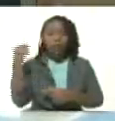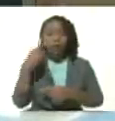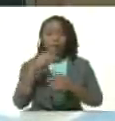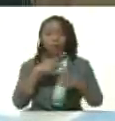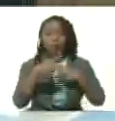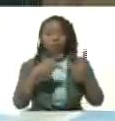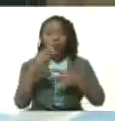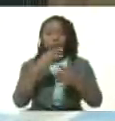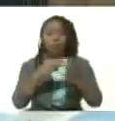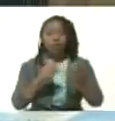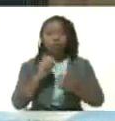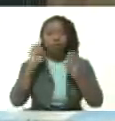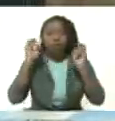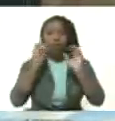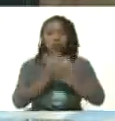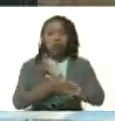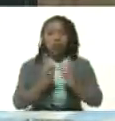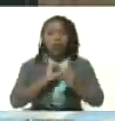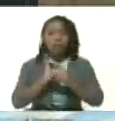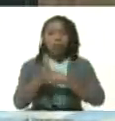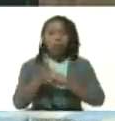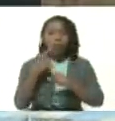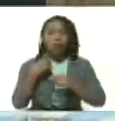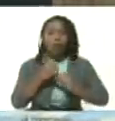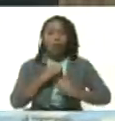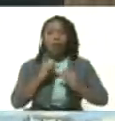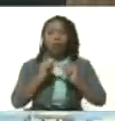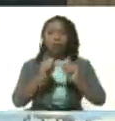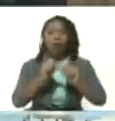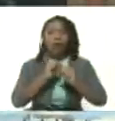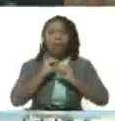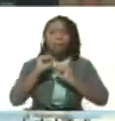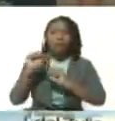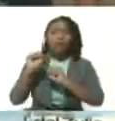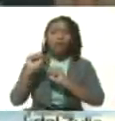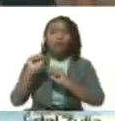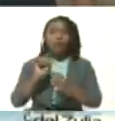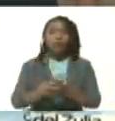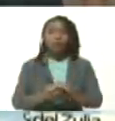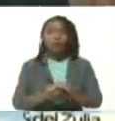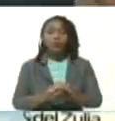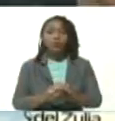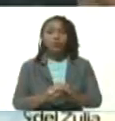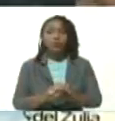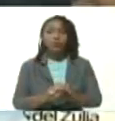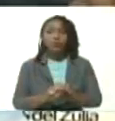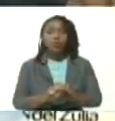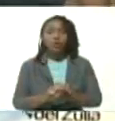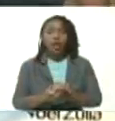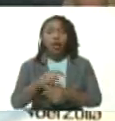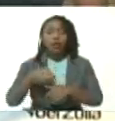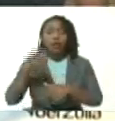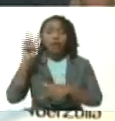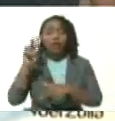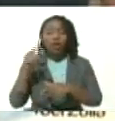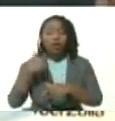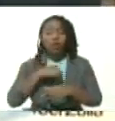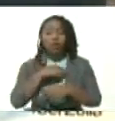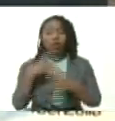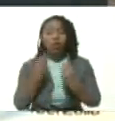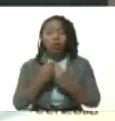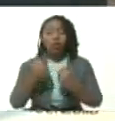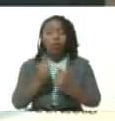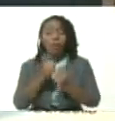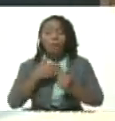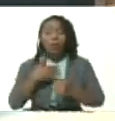disposición del COVID, del combo anti-COVID, para seguir batallando y venciendo el COVID en Venezuela. Aquí está conmigo también,